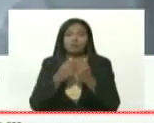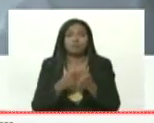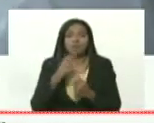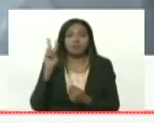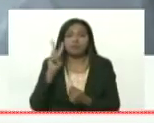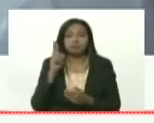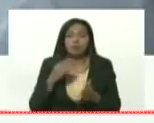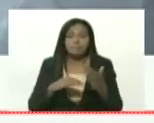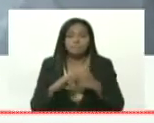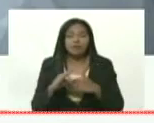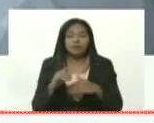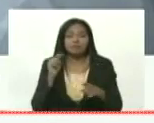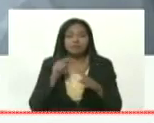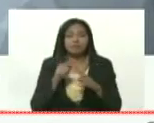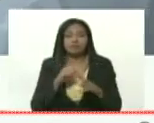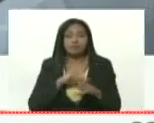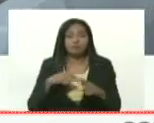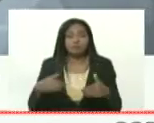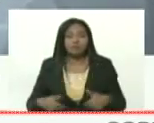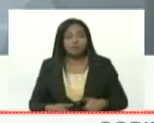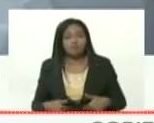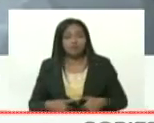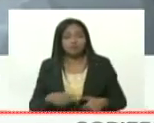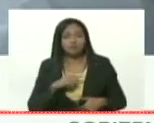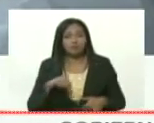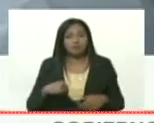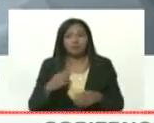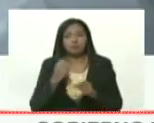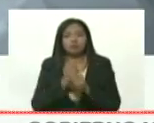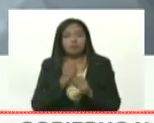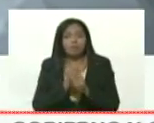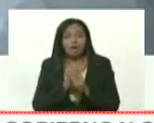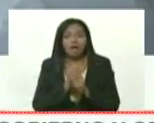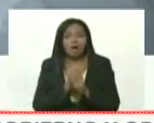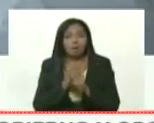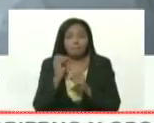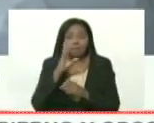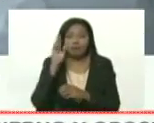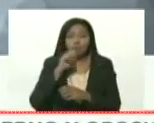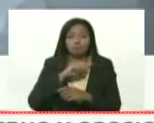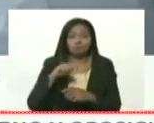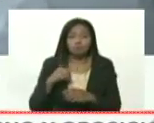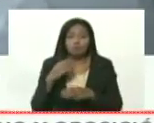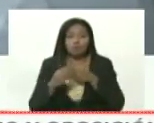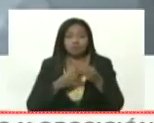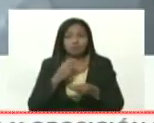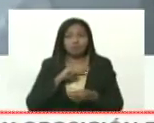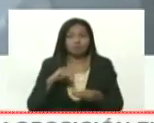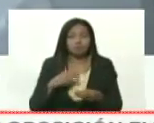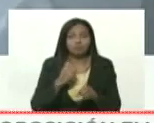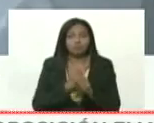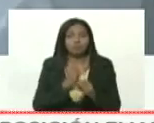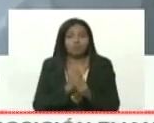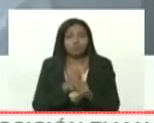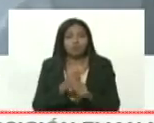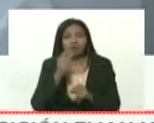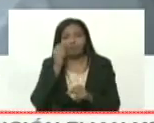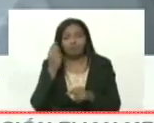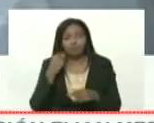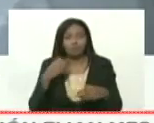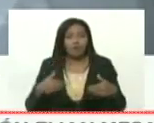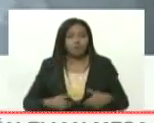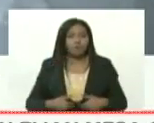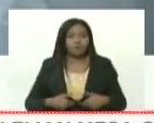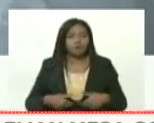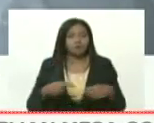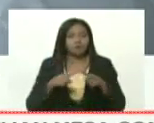salir adelante producto de nuestro esfuerzo, de nuestro trabajo. El milagro lo vamos a hacer nosotros con trabajo, con esfuerzo, con